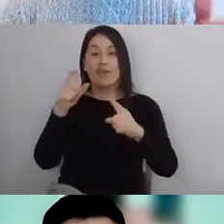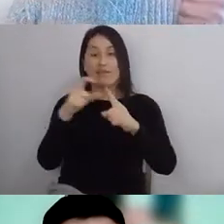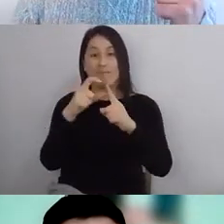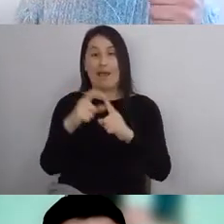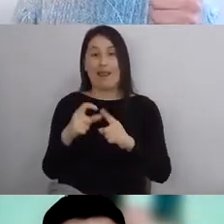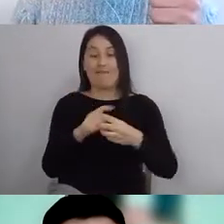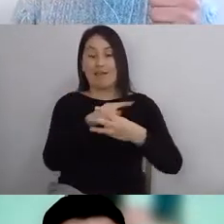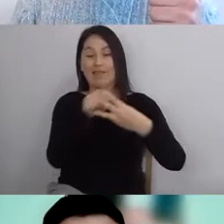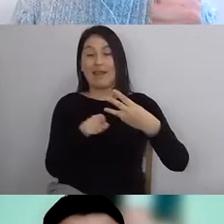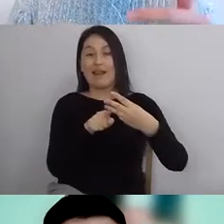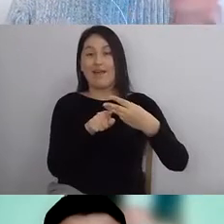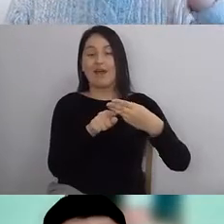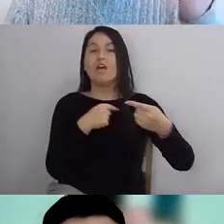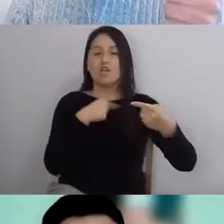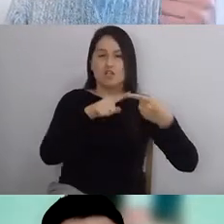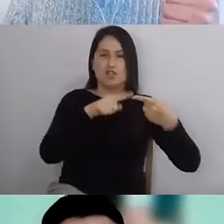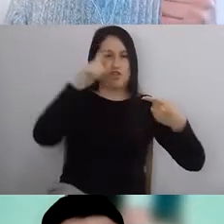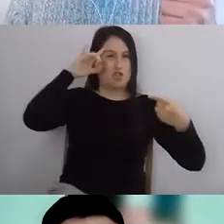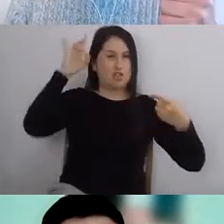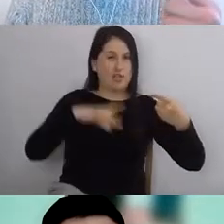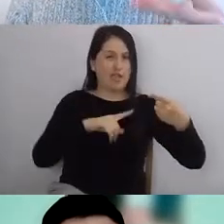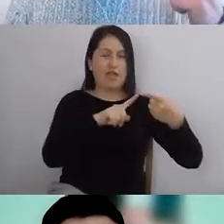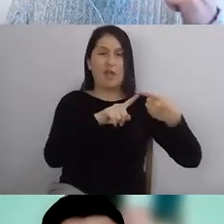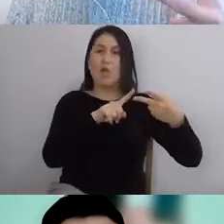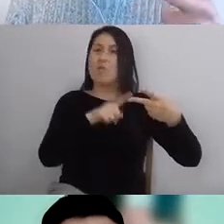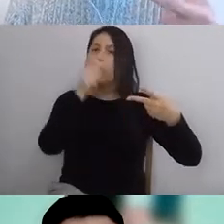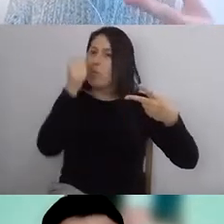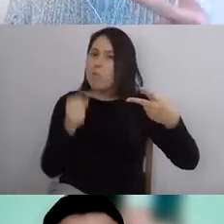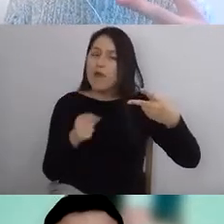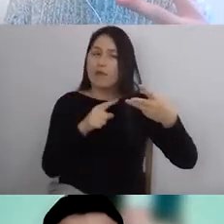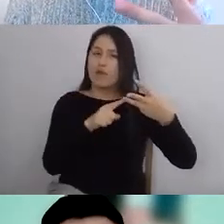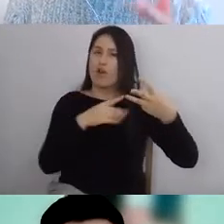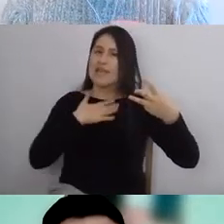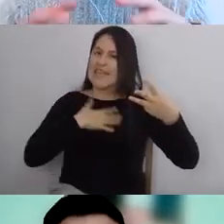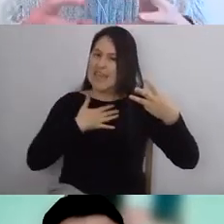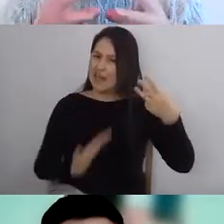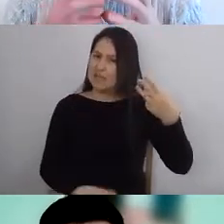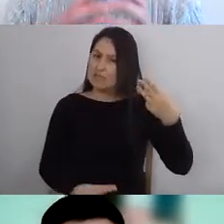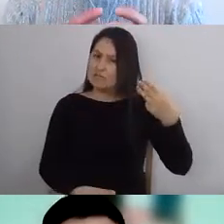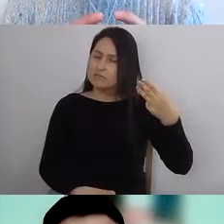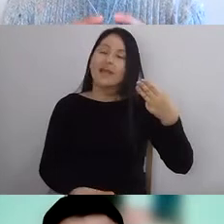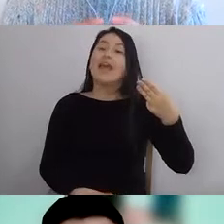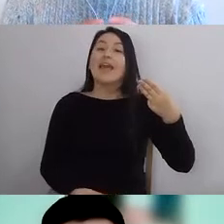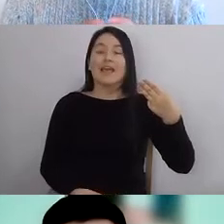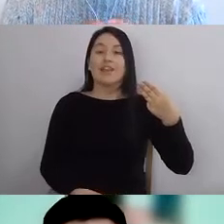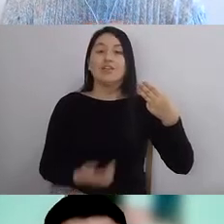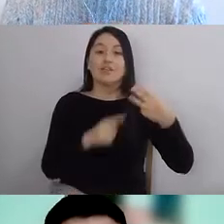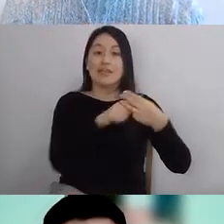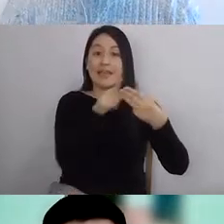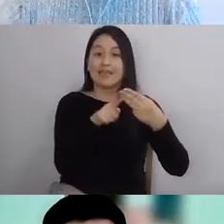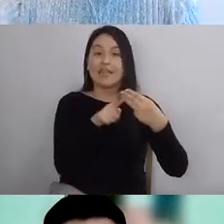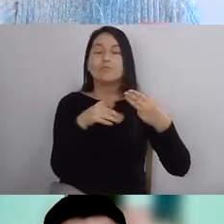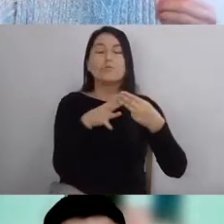vistos. ¿Sé hacer el trabajo? ¿Puedo hacer el trabajo? ¿Quiero hacer este trabajo? Entonces esta tarea es muy importante,